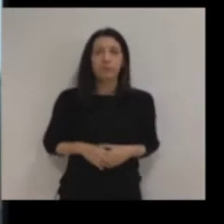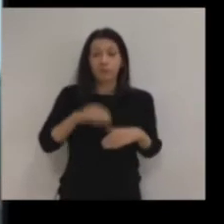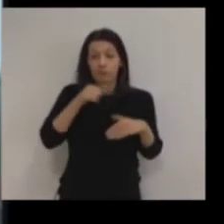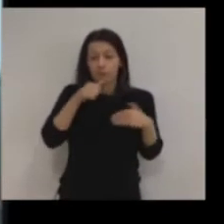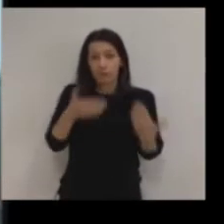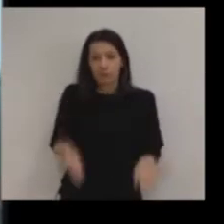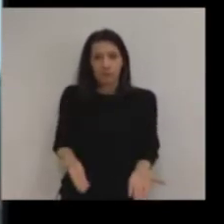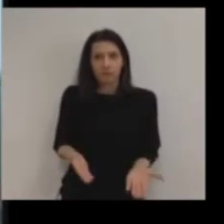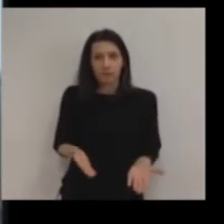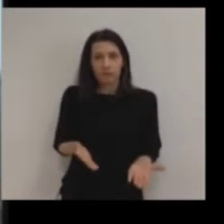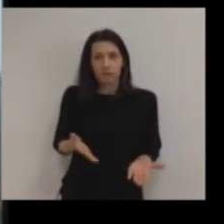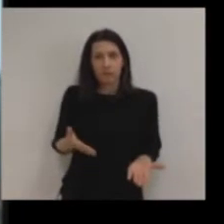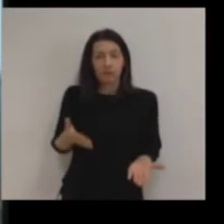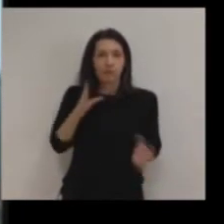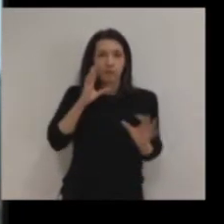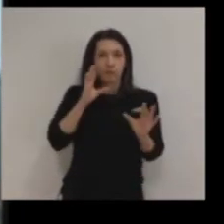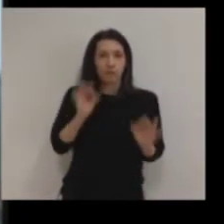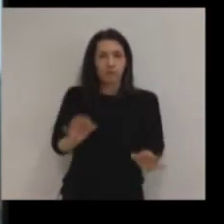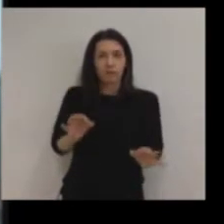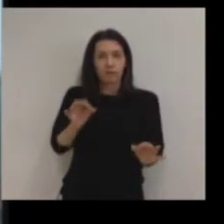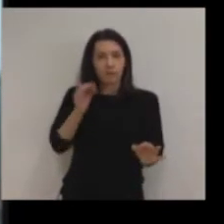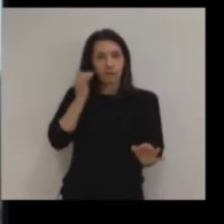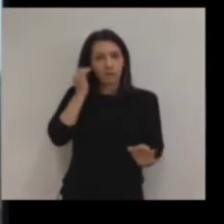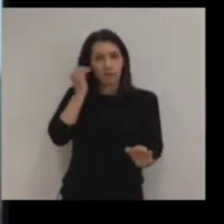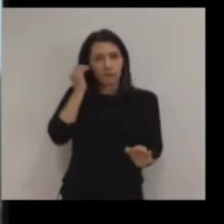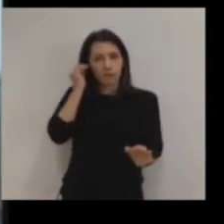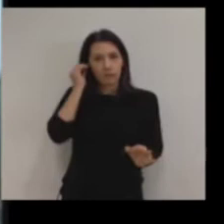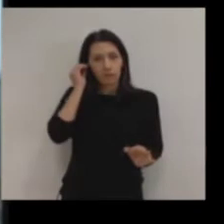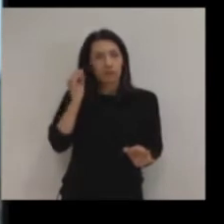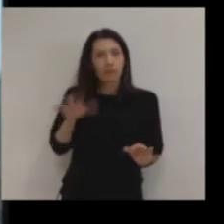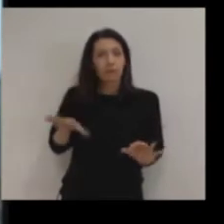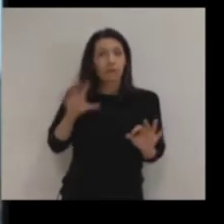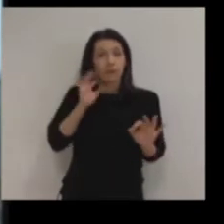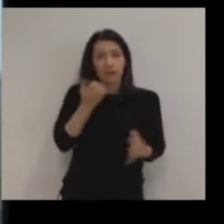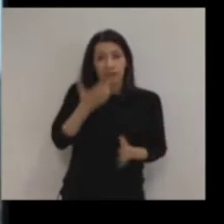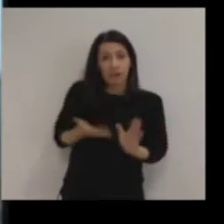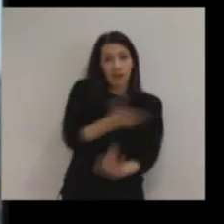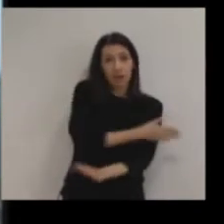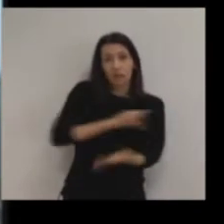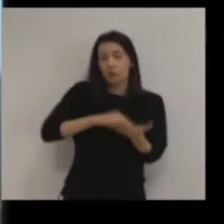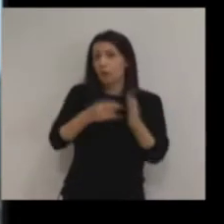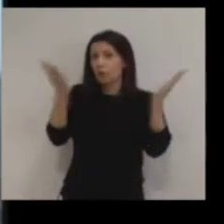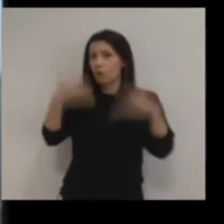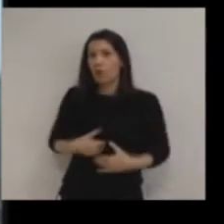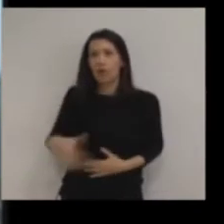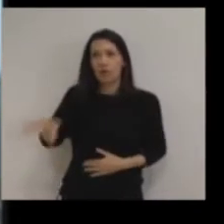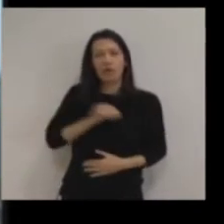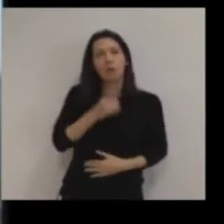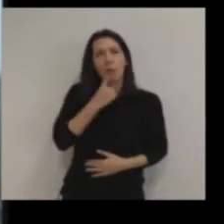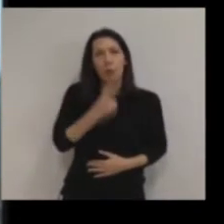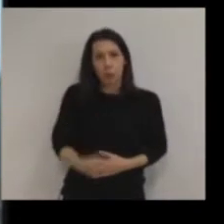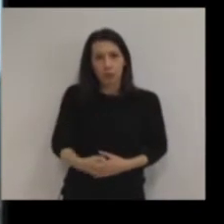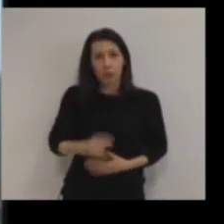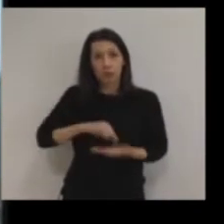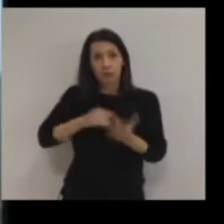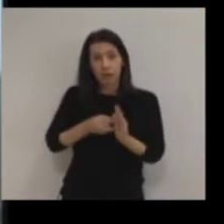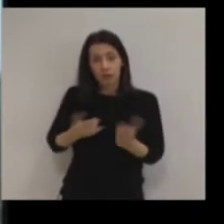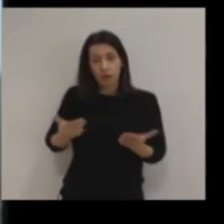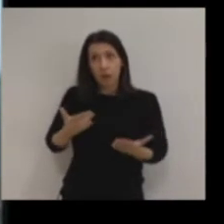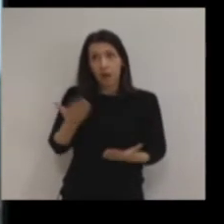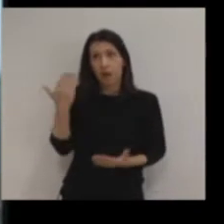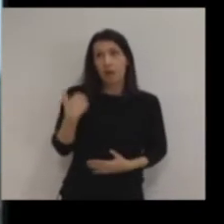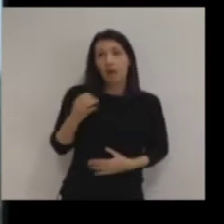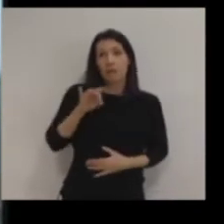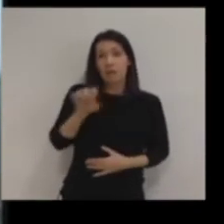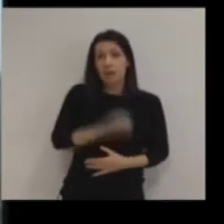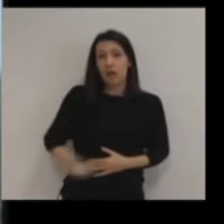día no entendemos, evidentemente, nada sin la tecnología. Tecnología que hace 15